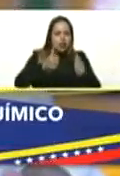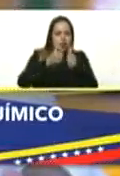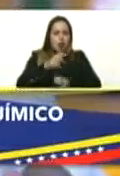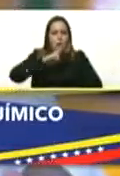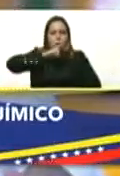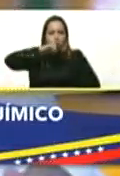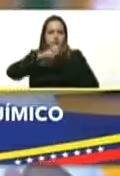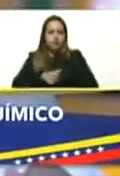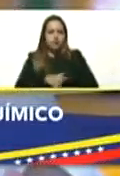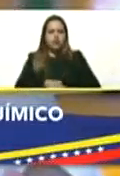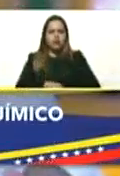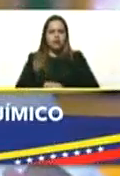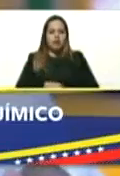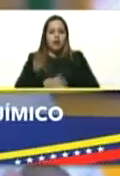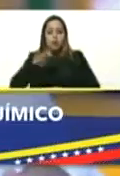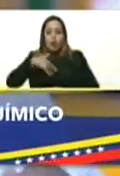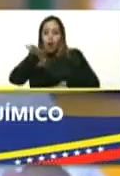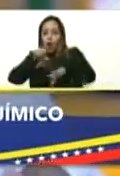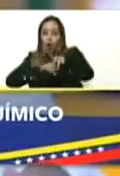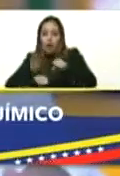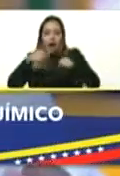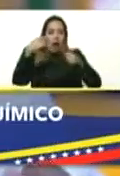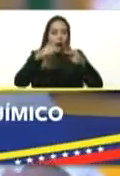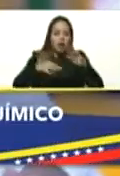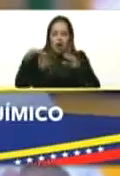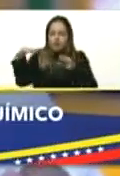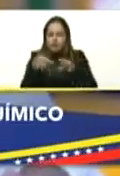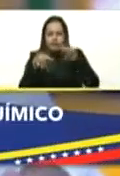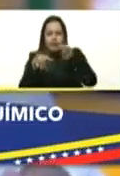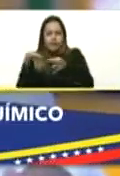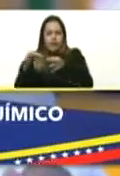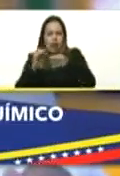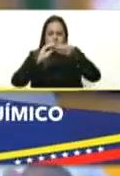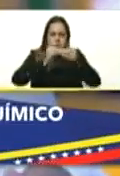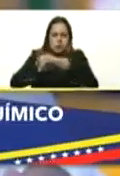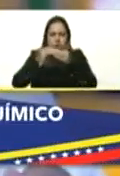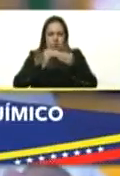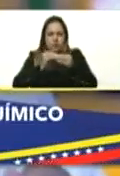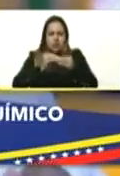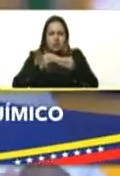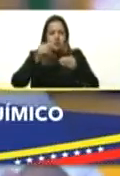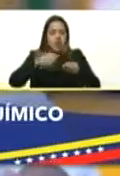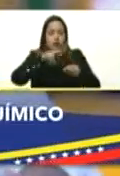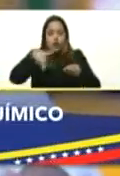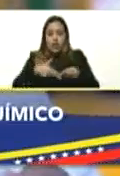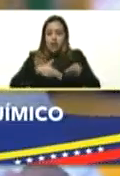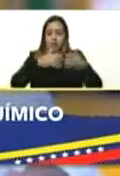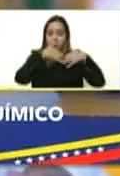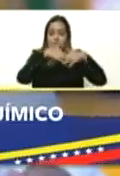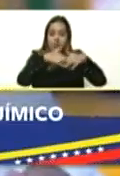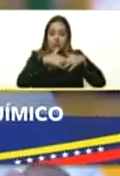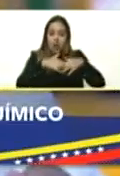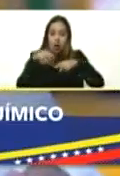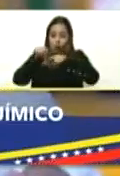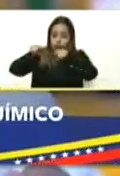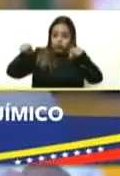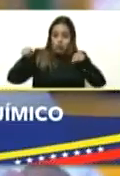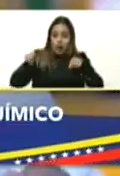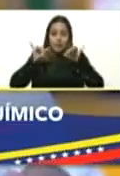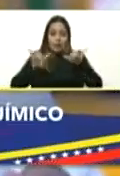salvaje para la adquisición de equipos, piezas, partes, repuestos de nuestras plantas. Y fueron ustedes,